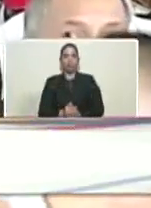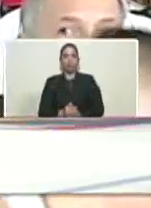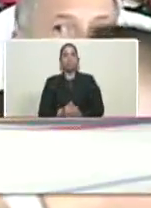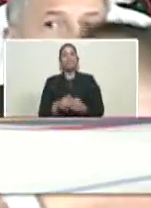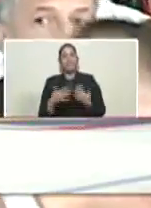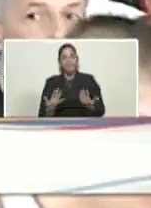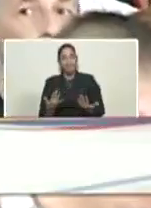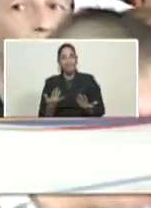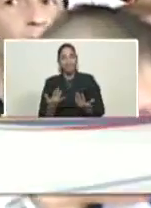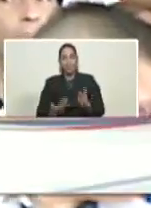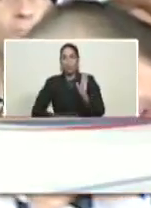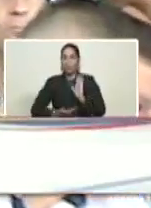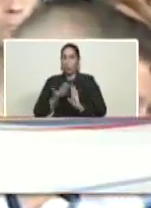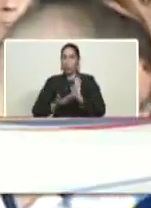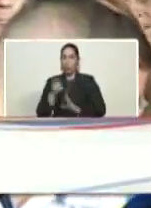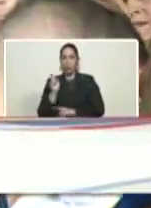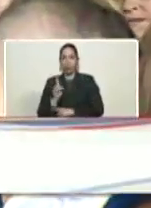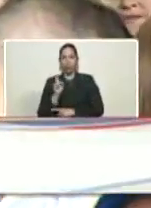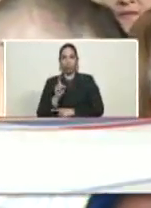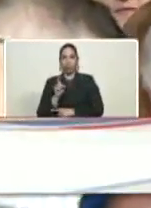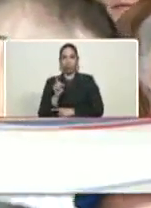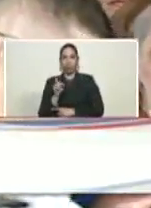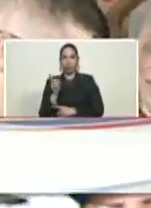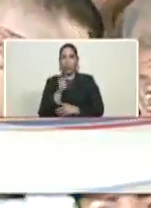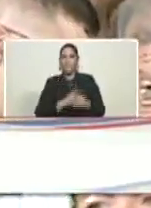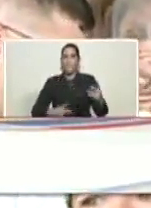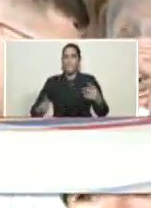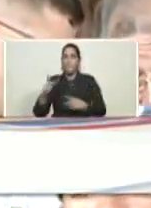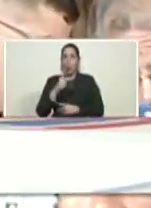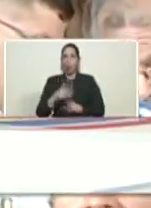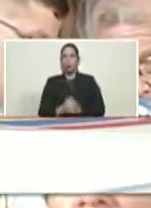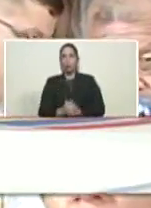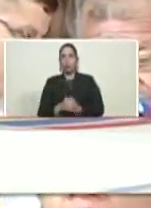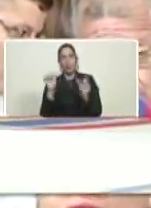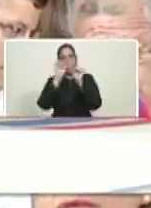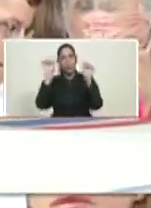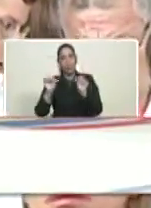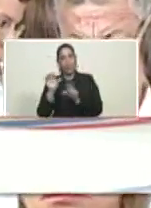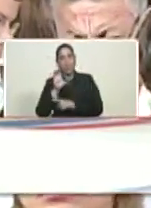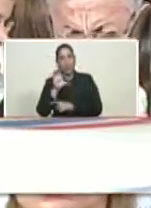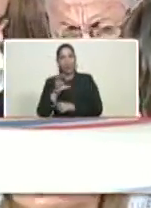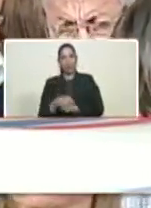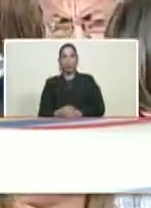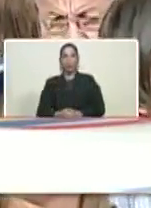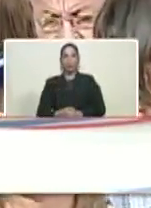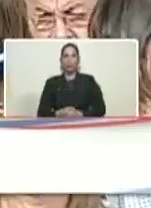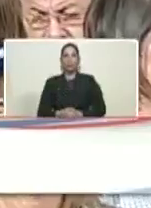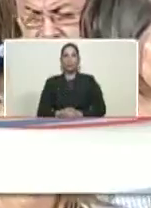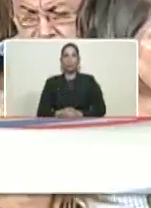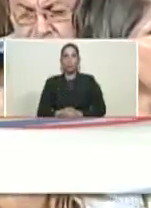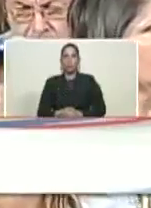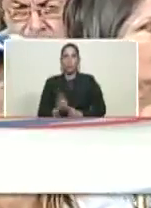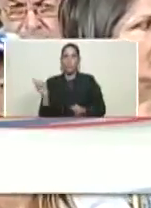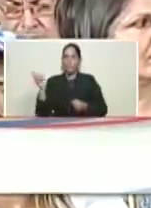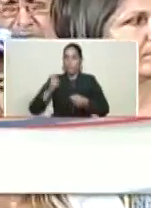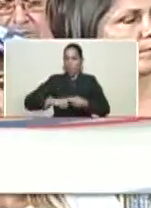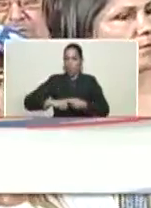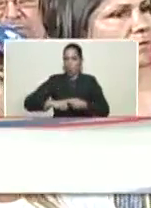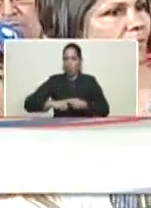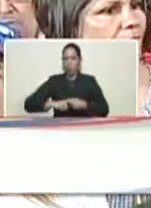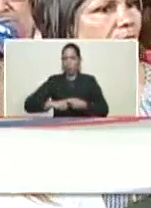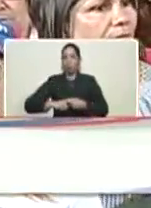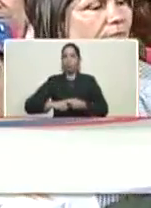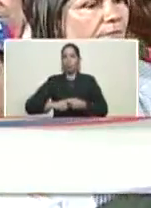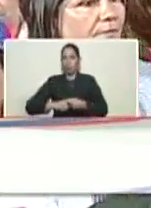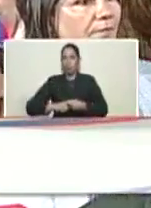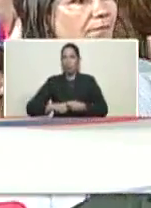la necesidad de potenciar la estrategia a través del sistema Patria. Arrancar desde ahí, insertarlo al